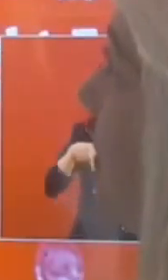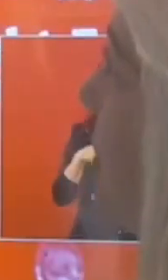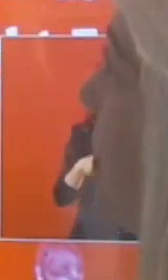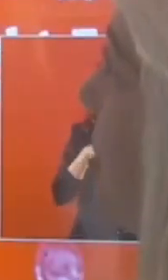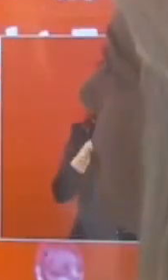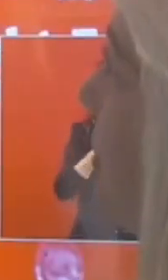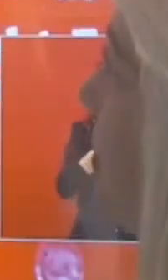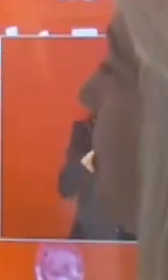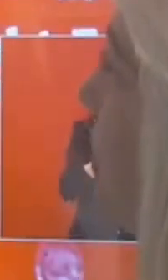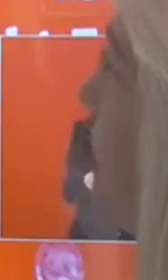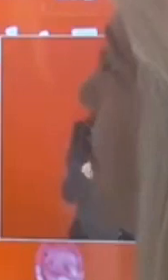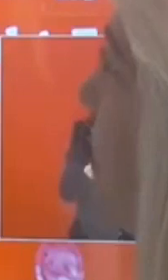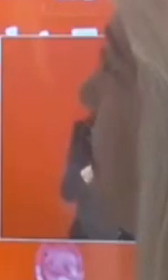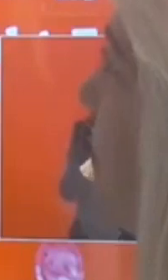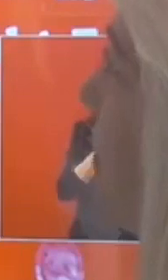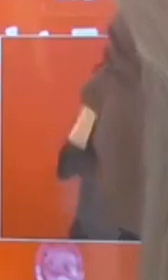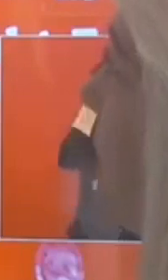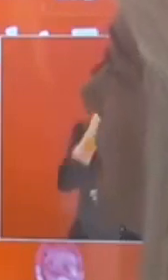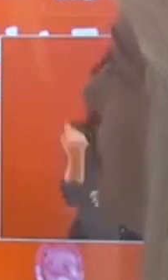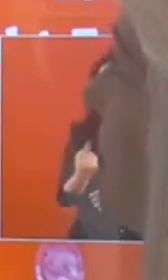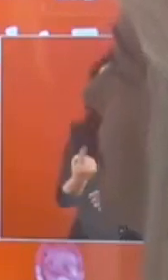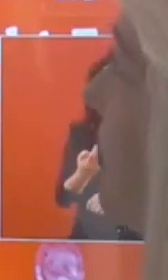a que se proteja